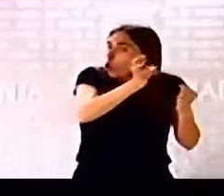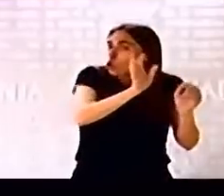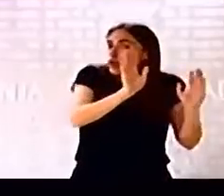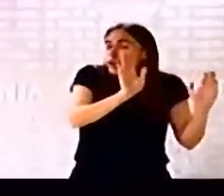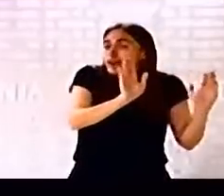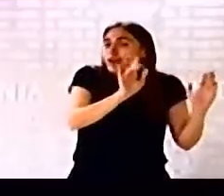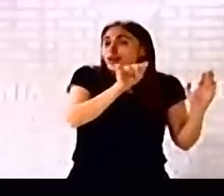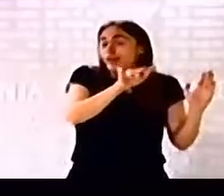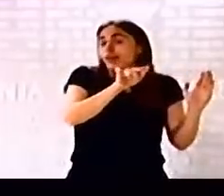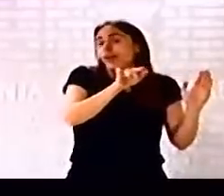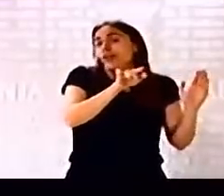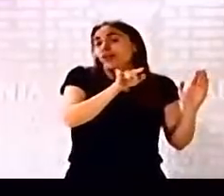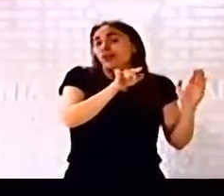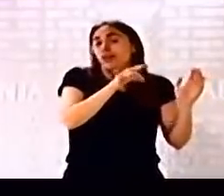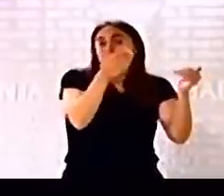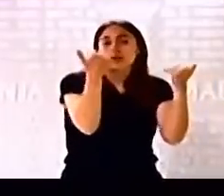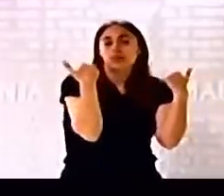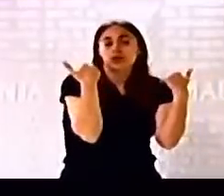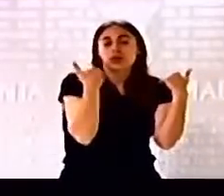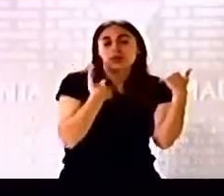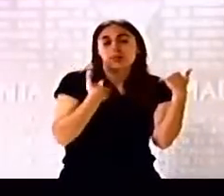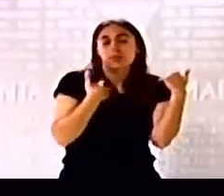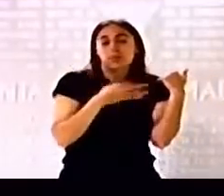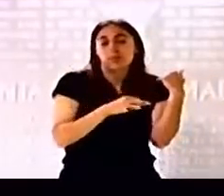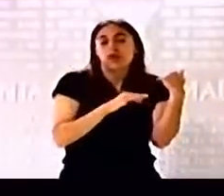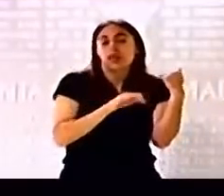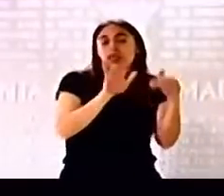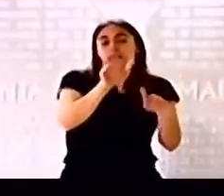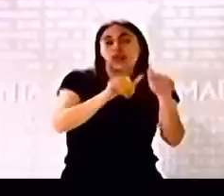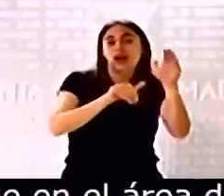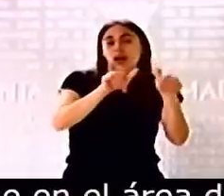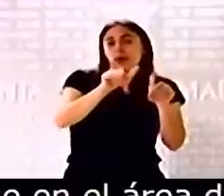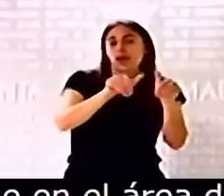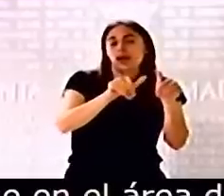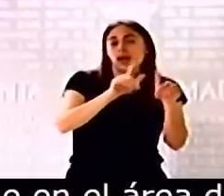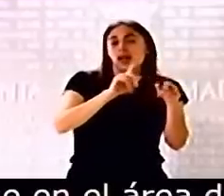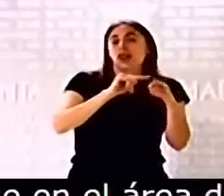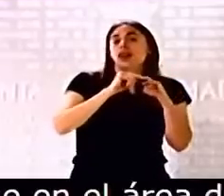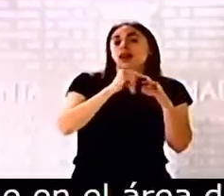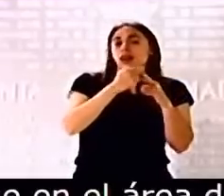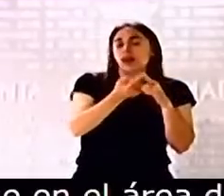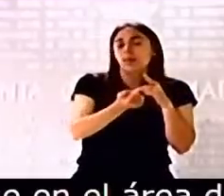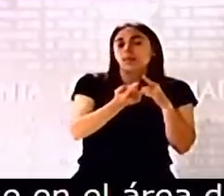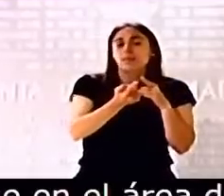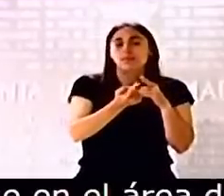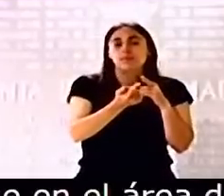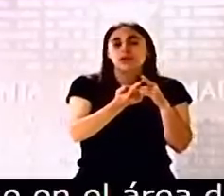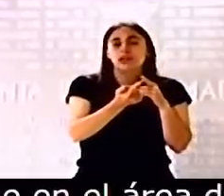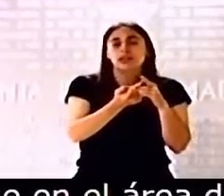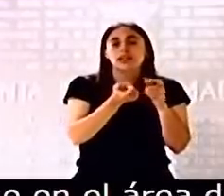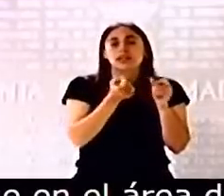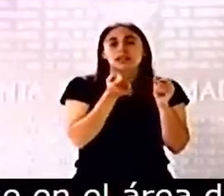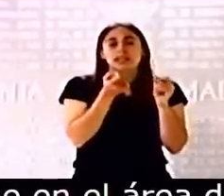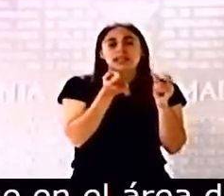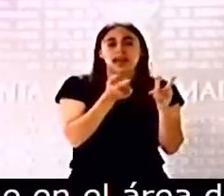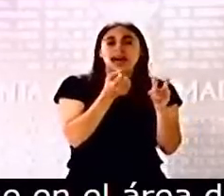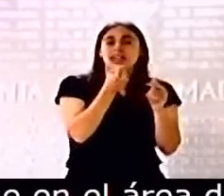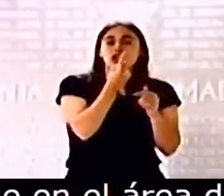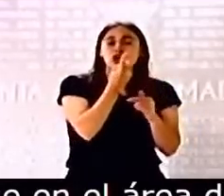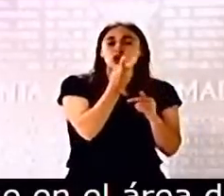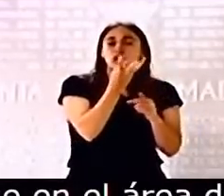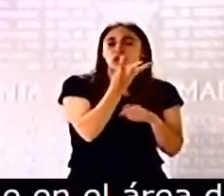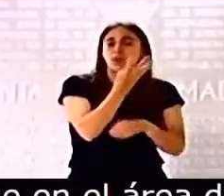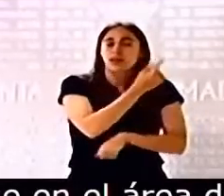el gerente decida que las posibilidades de llamarlo les asegura una adherencia mayor a la